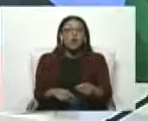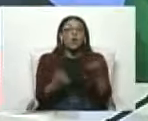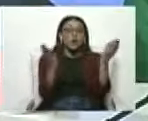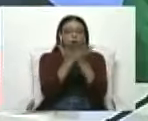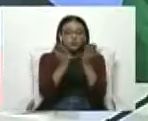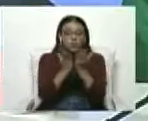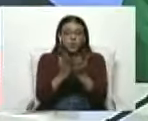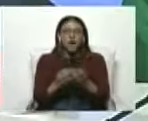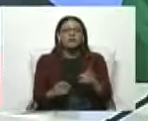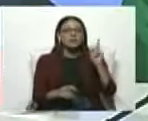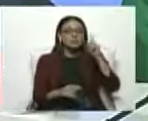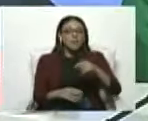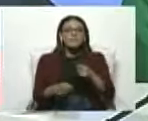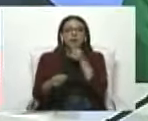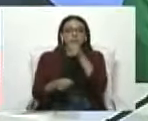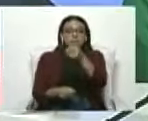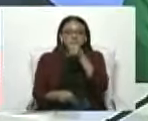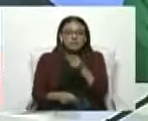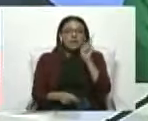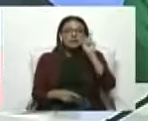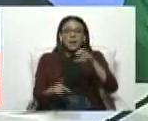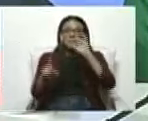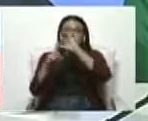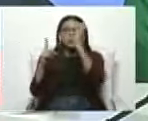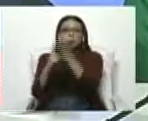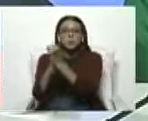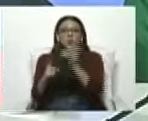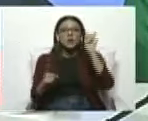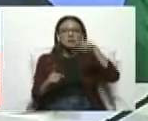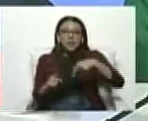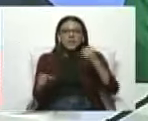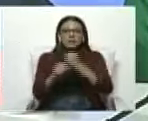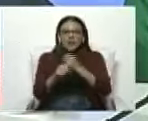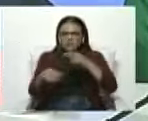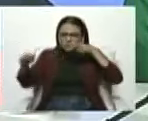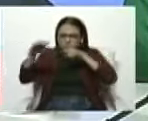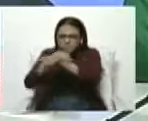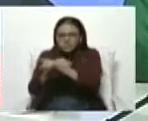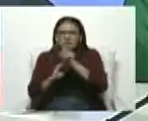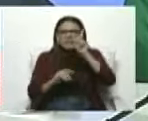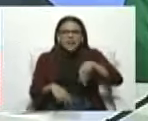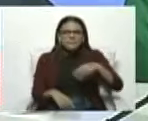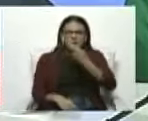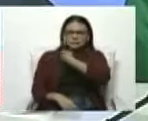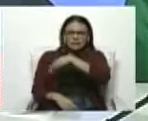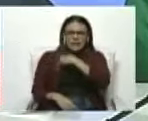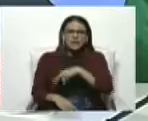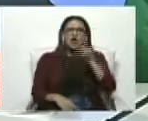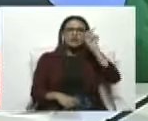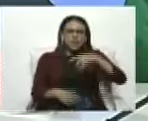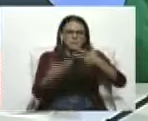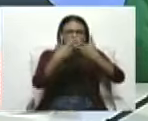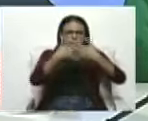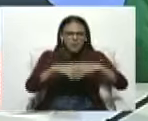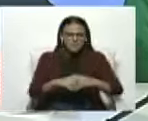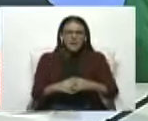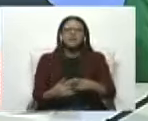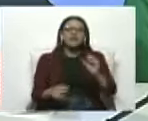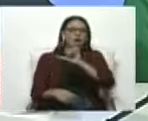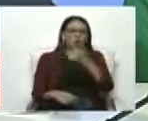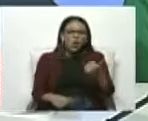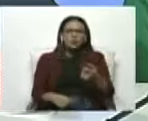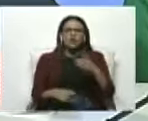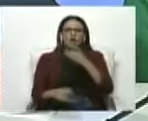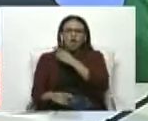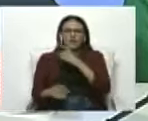comunicadores, estudiantes, cultura, mineros, deportistas, religiosos, hábitat y vivienda, empresarios, defensa de los derechos humanos, clase